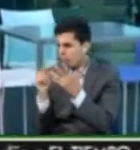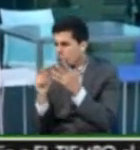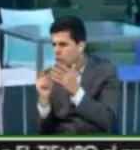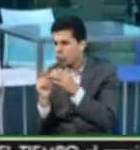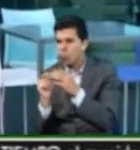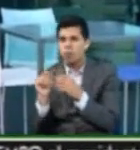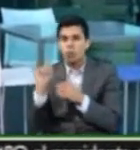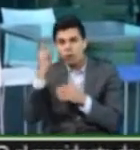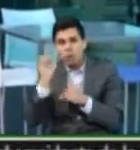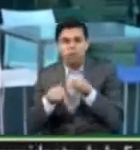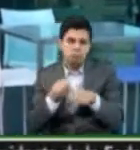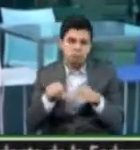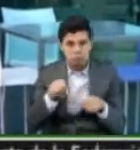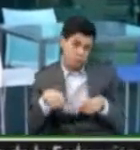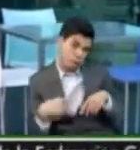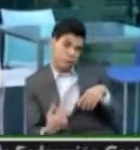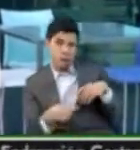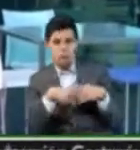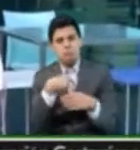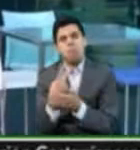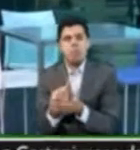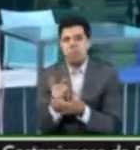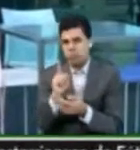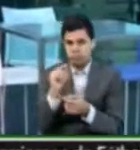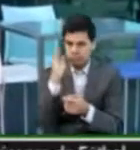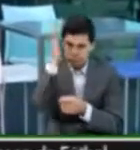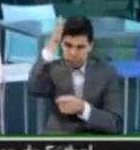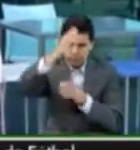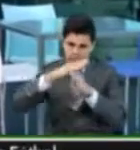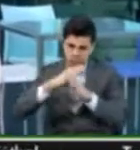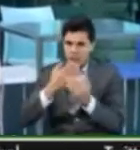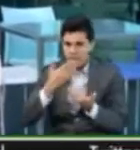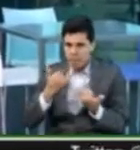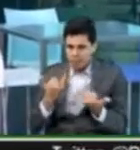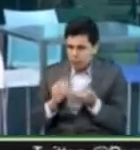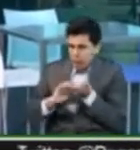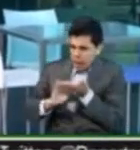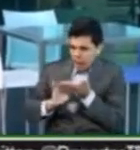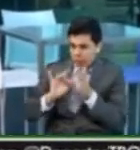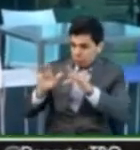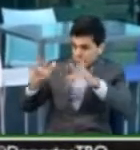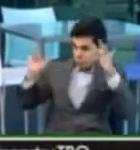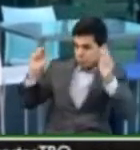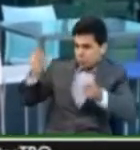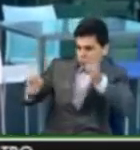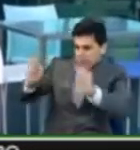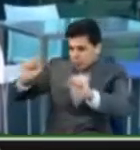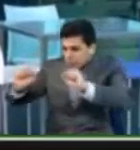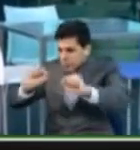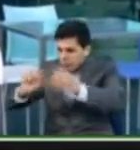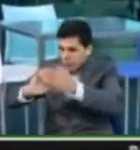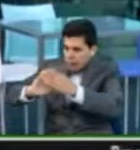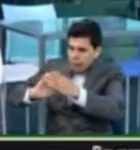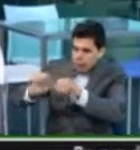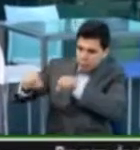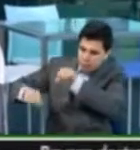que pueda causar un daño más grave más adelante, revisarlas nuevamente, pulirlas, dejarlas brillantes nuevamente, revisar los números, los